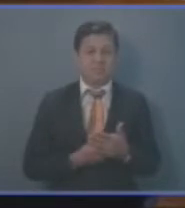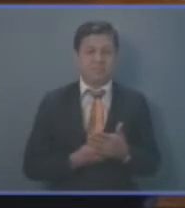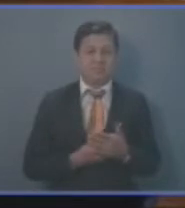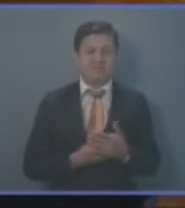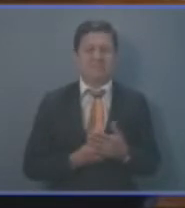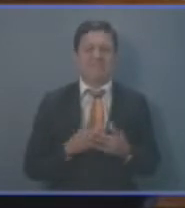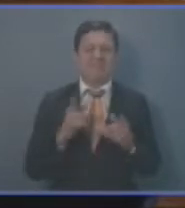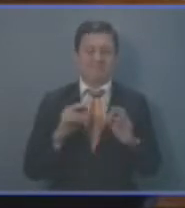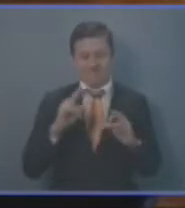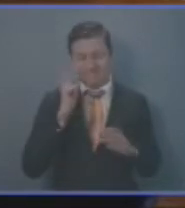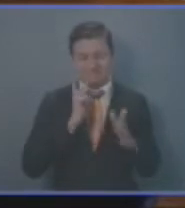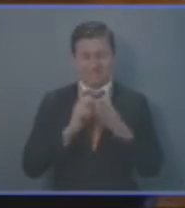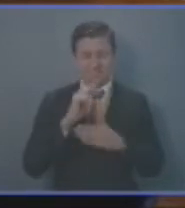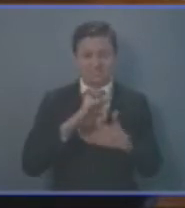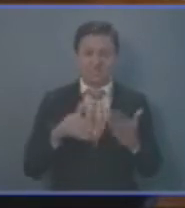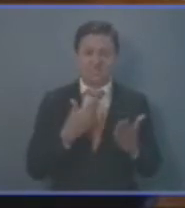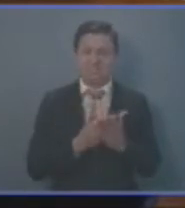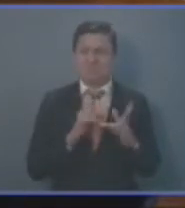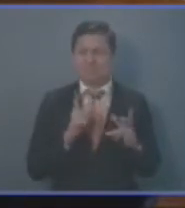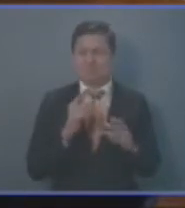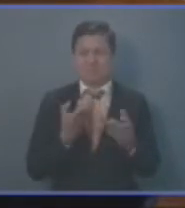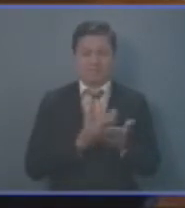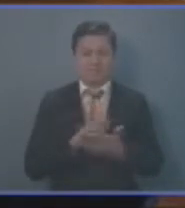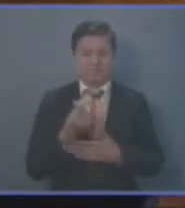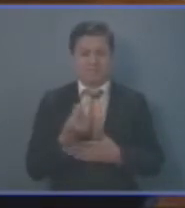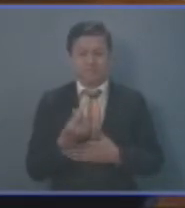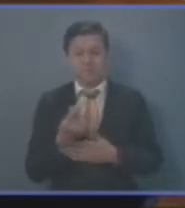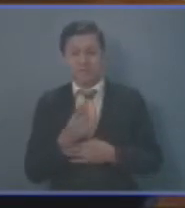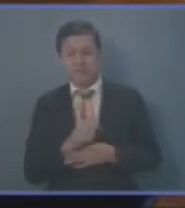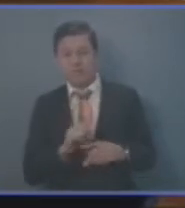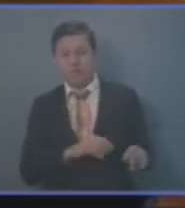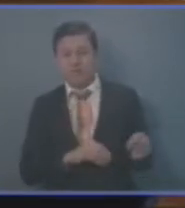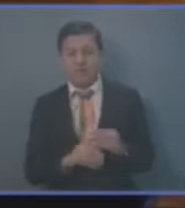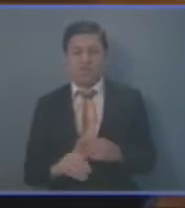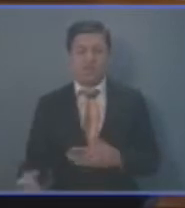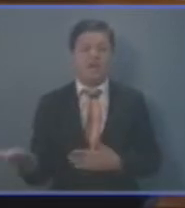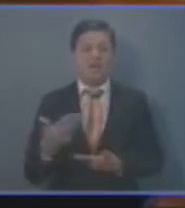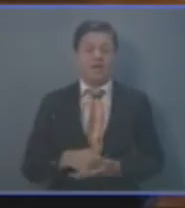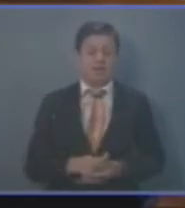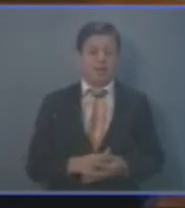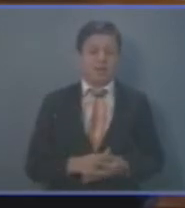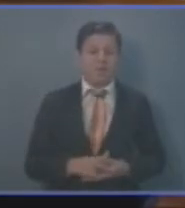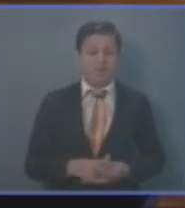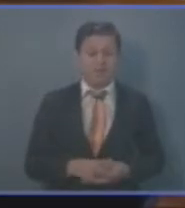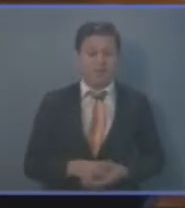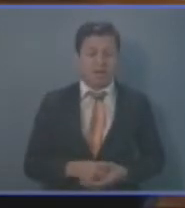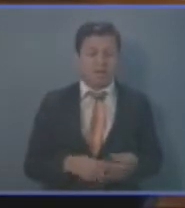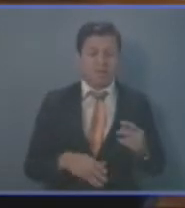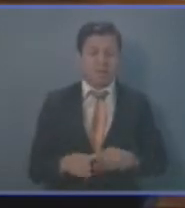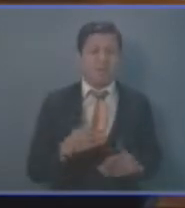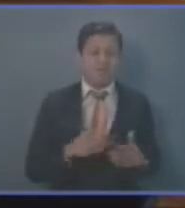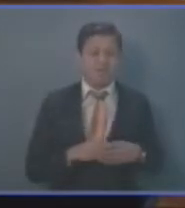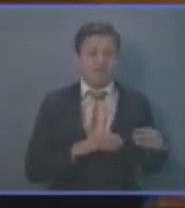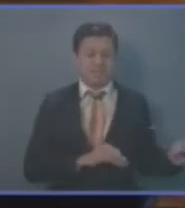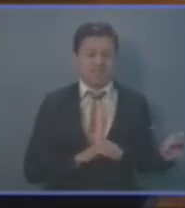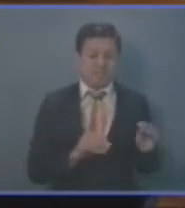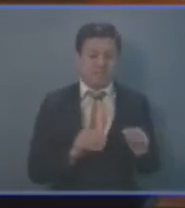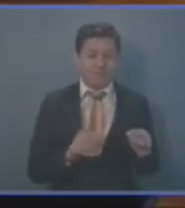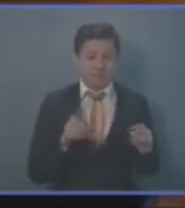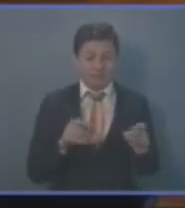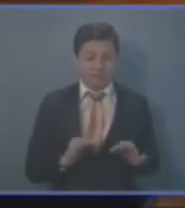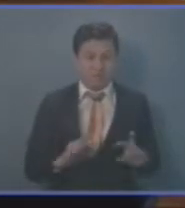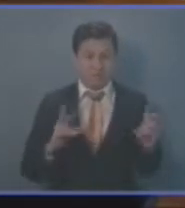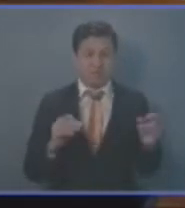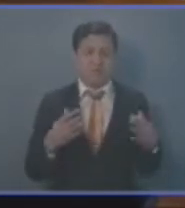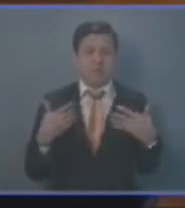en función del perfil epidemiológico y las determinantes de la salud. El modelo de provisión, artículo 21,